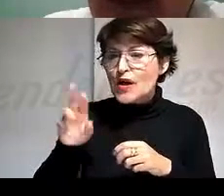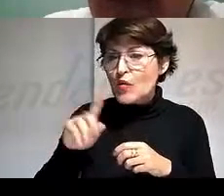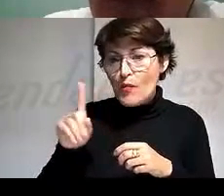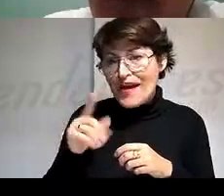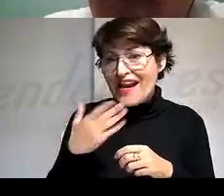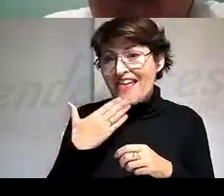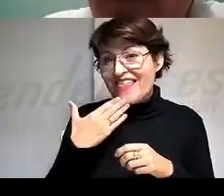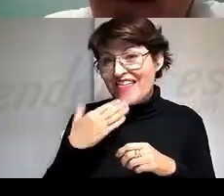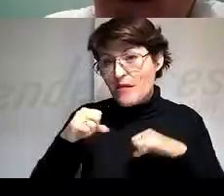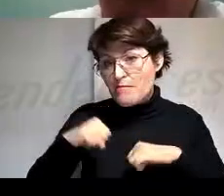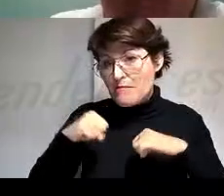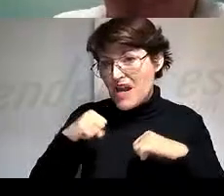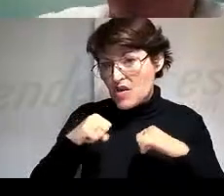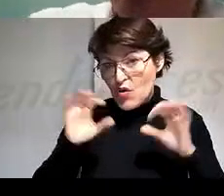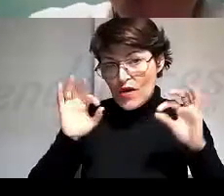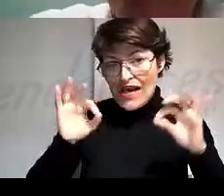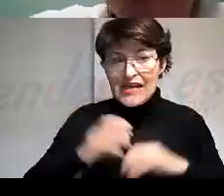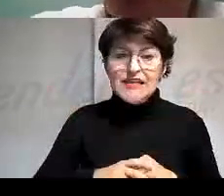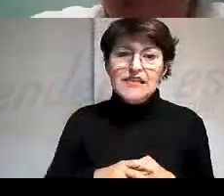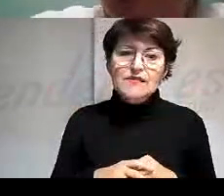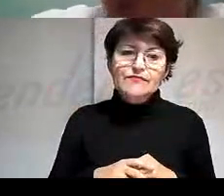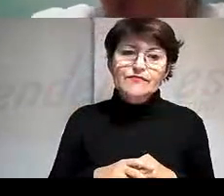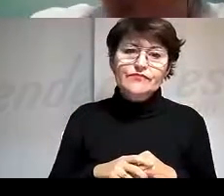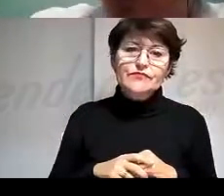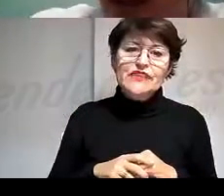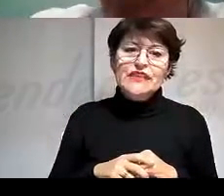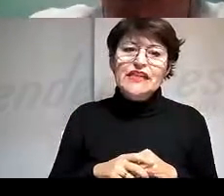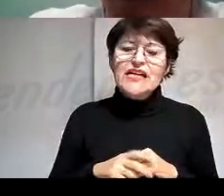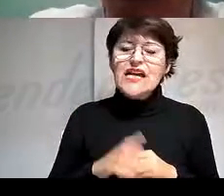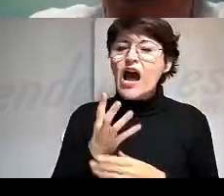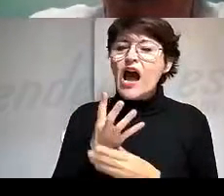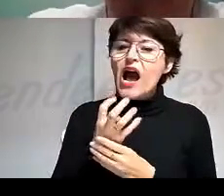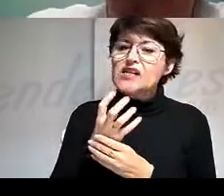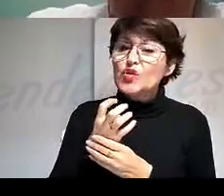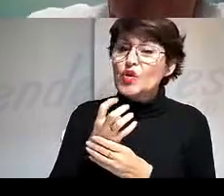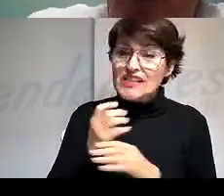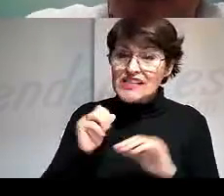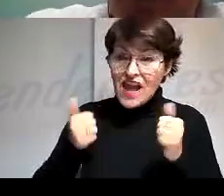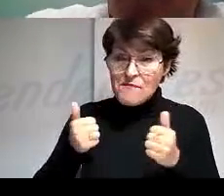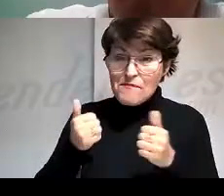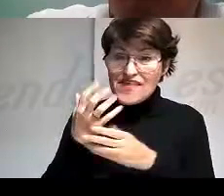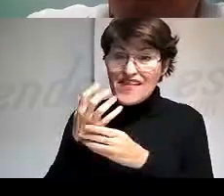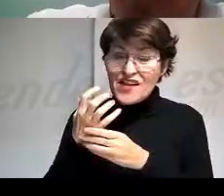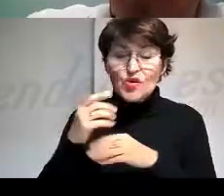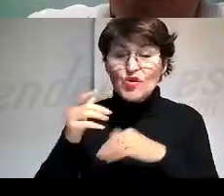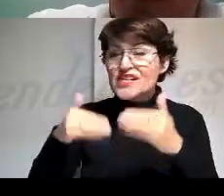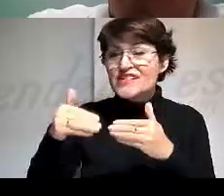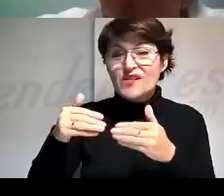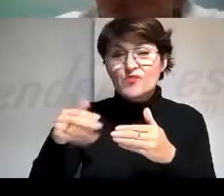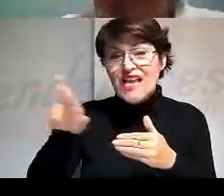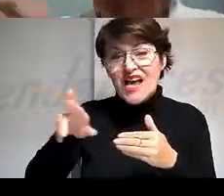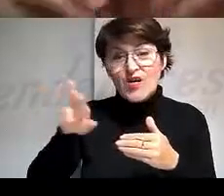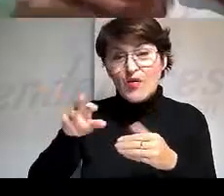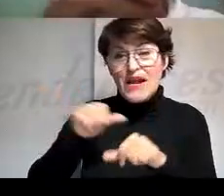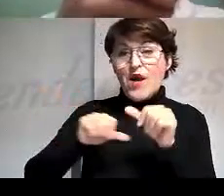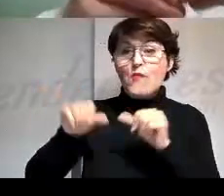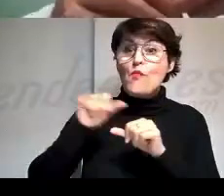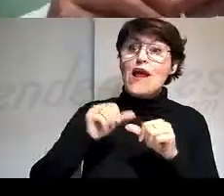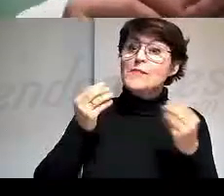que una vez que aparece ya no la podemos regenerar por esa razón, porque una vez